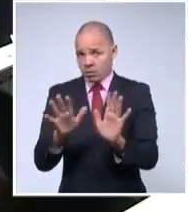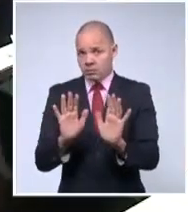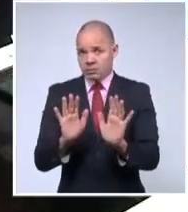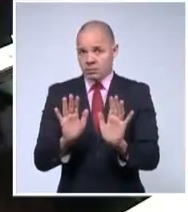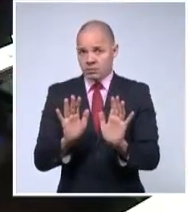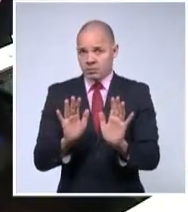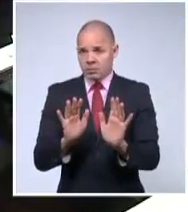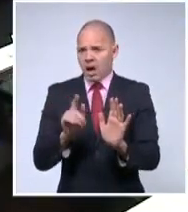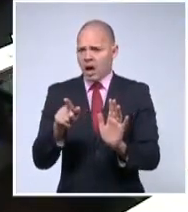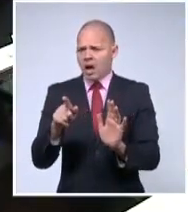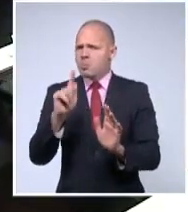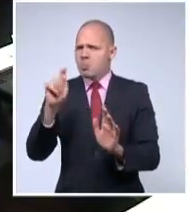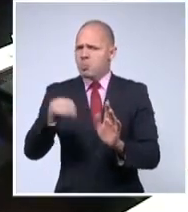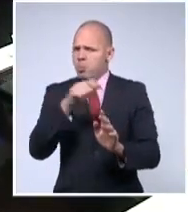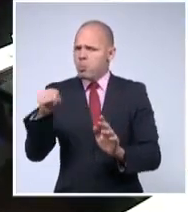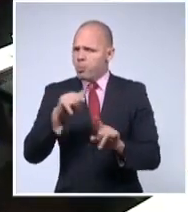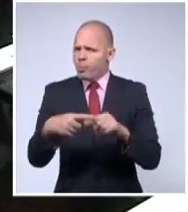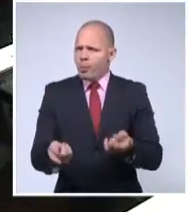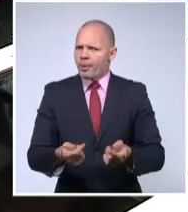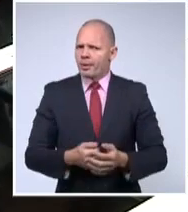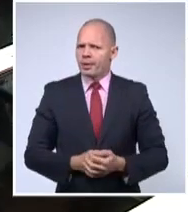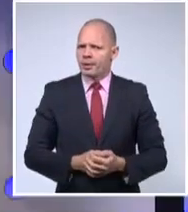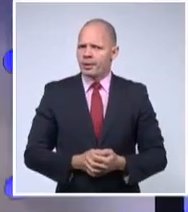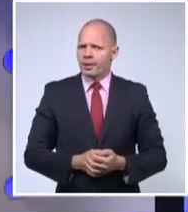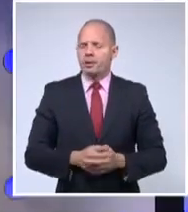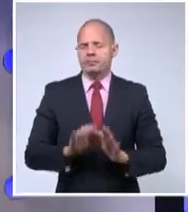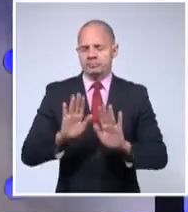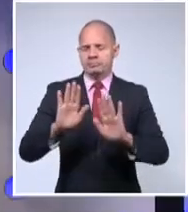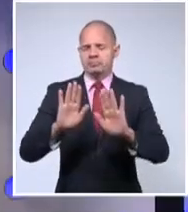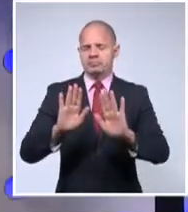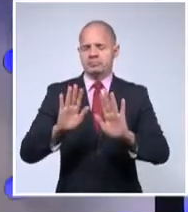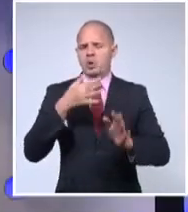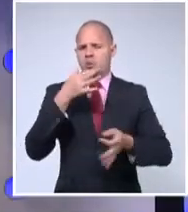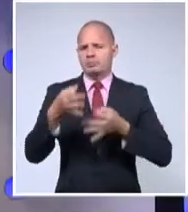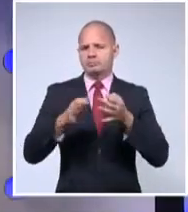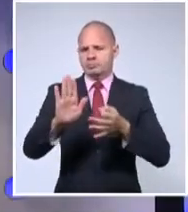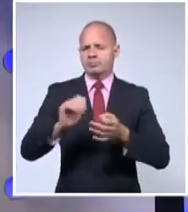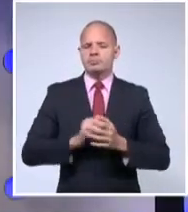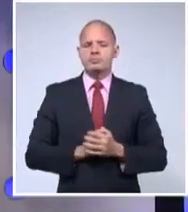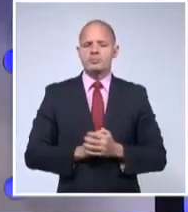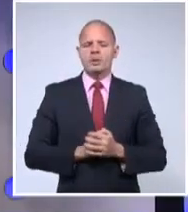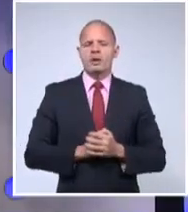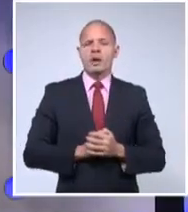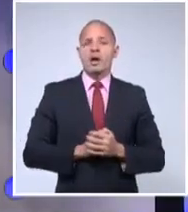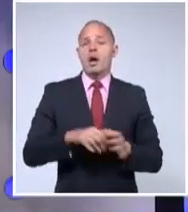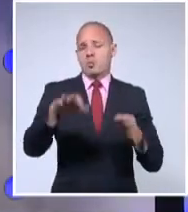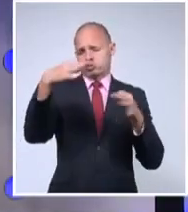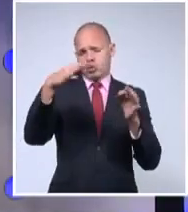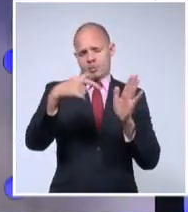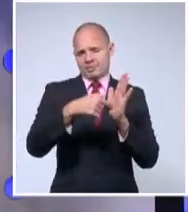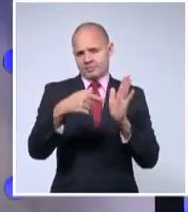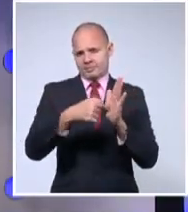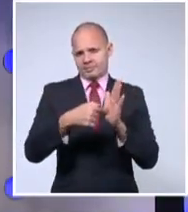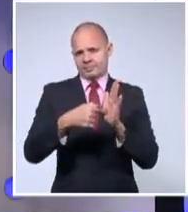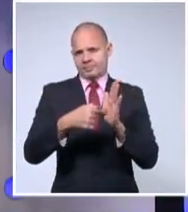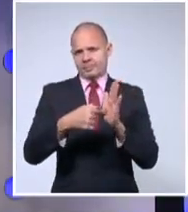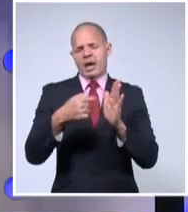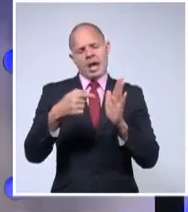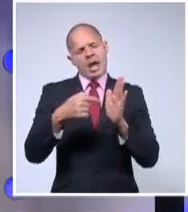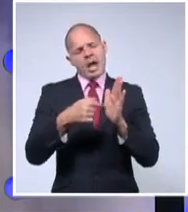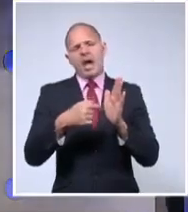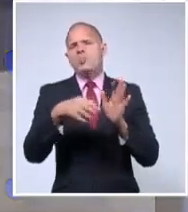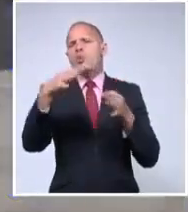qué él no puede hacer eso? Déjame explicar. La Convención de Viena, y esto lo sabe muy bien el gobierno de los Estados Unidos, lo